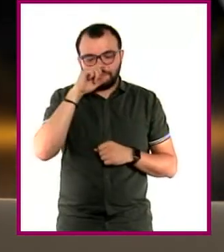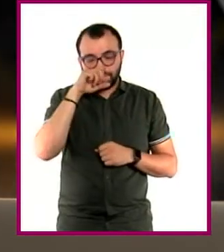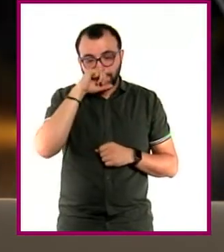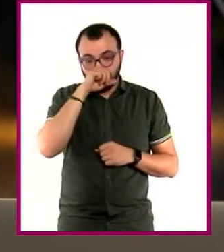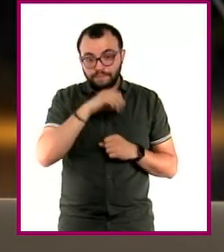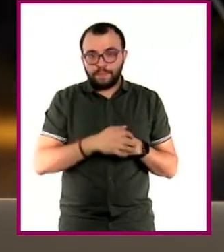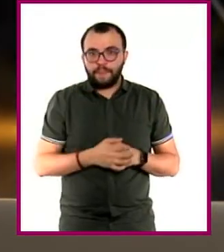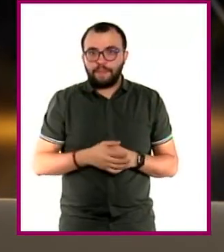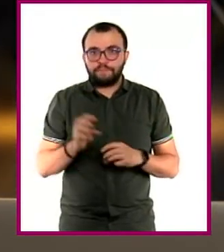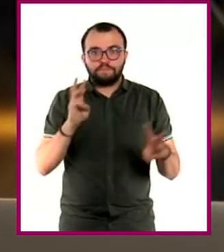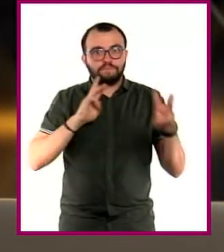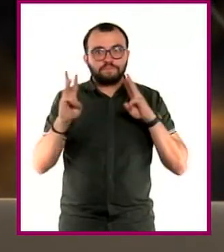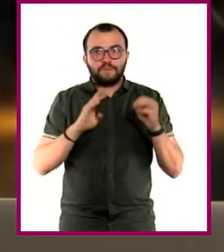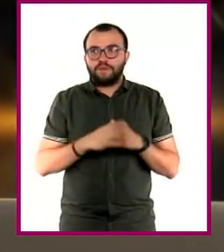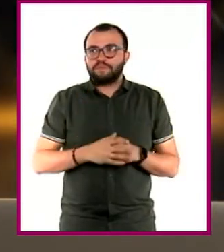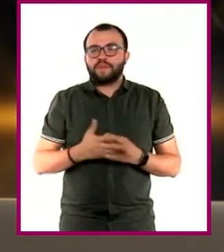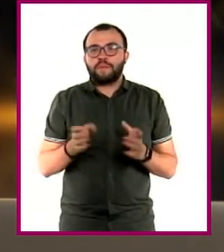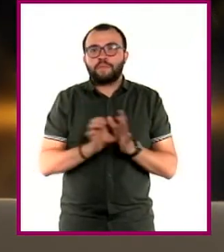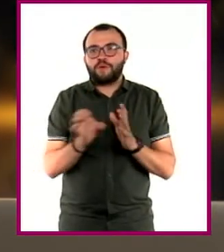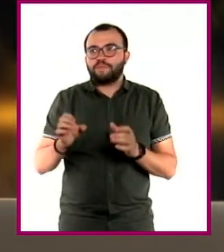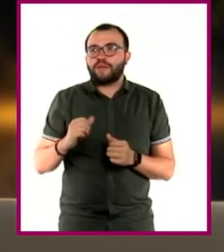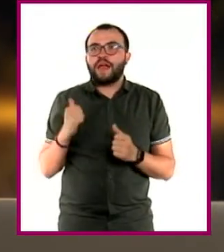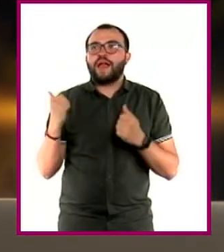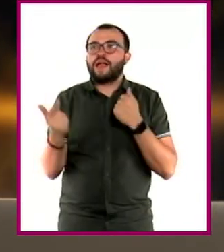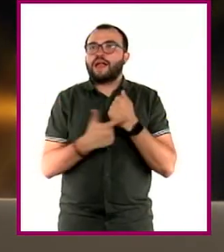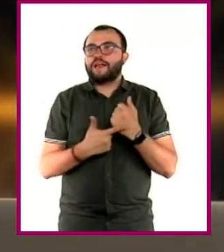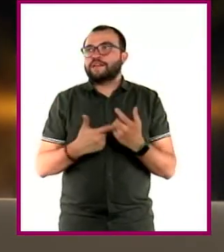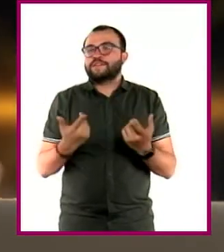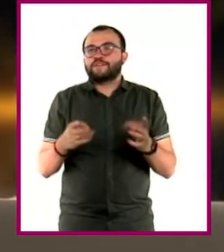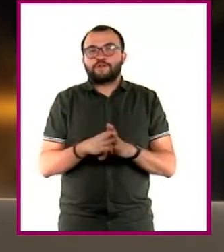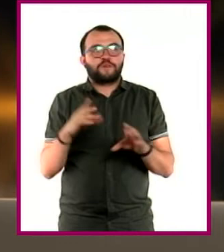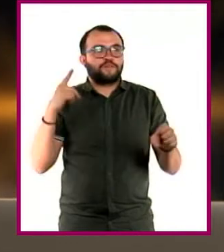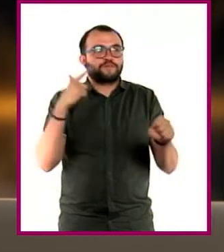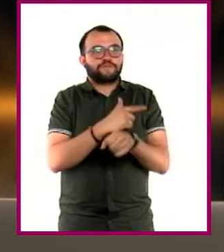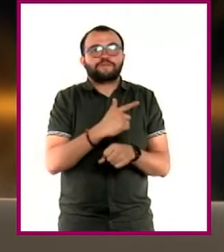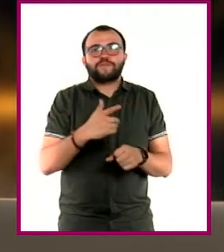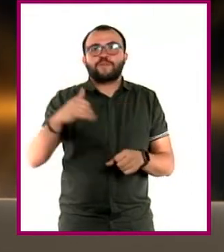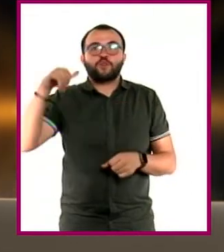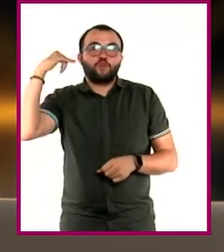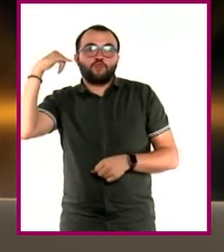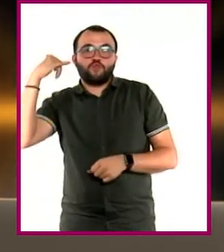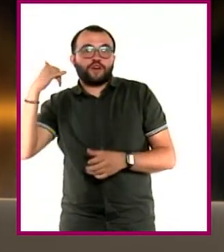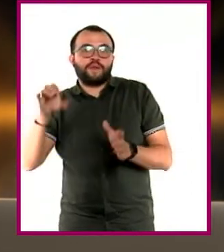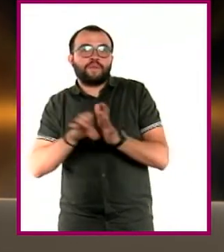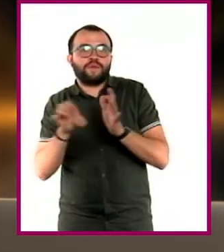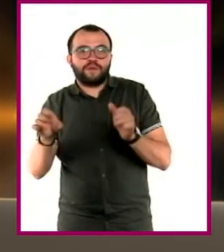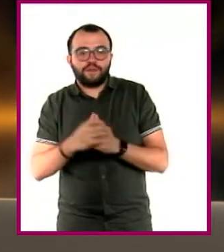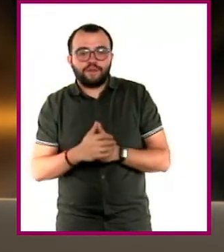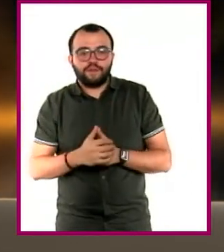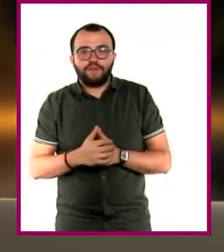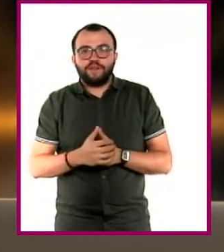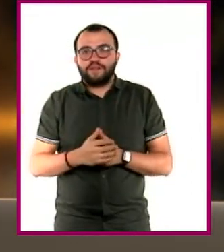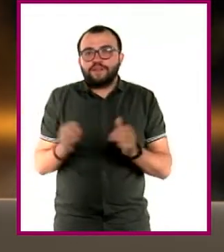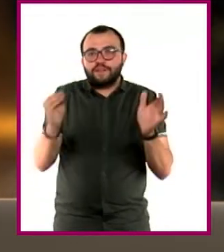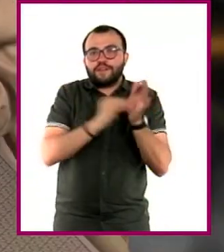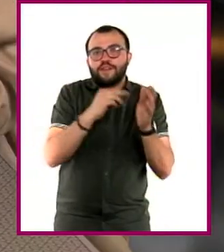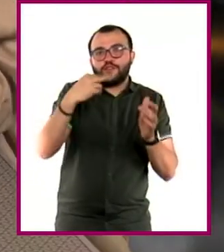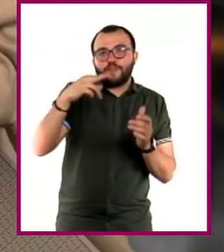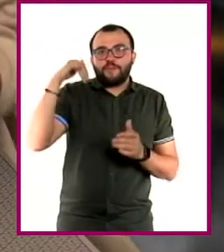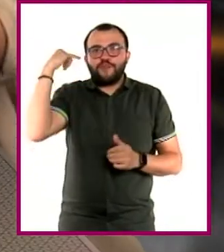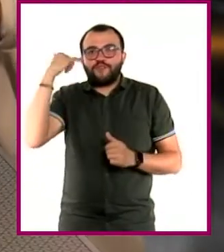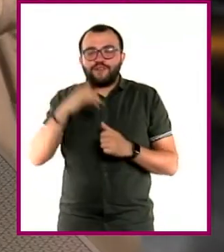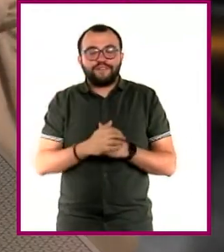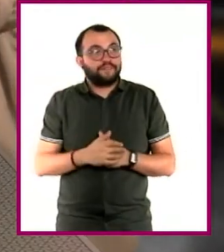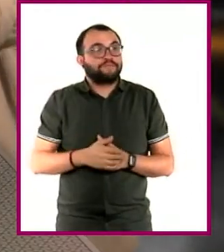Es como si alguien descubriera un nuevo elemento en, no sé, Mérida y le pusiera meridanio o algo así.